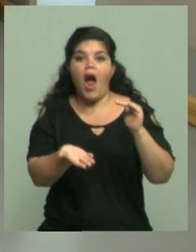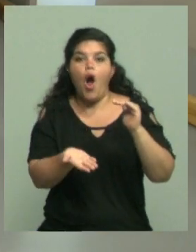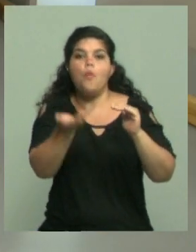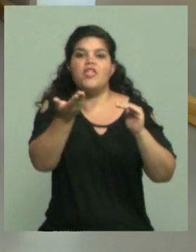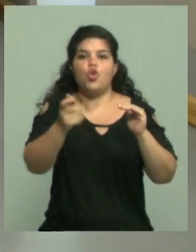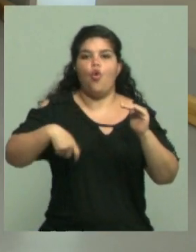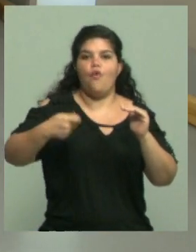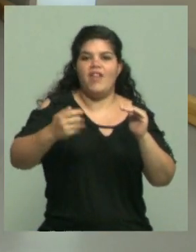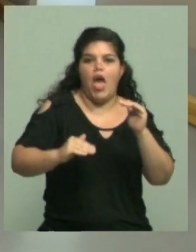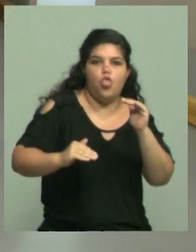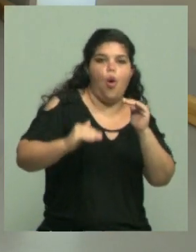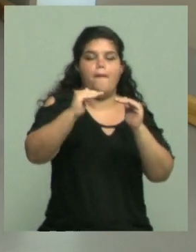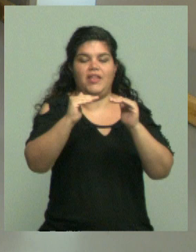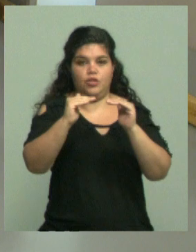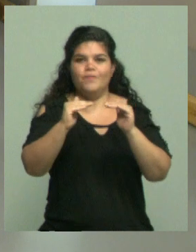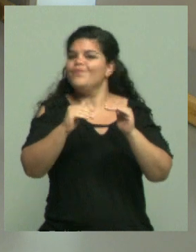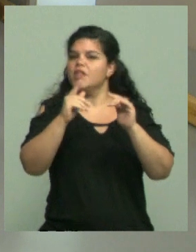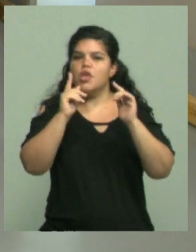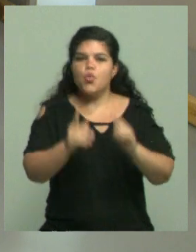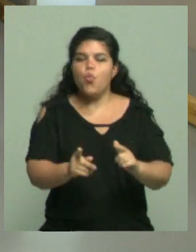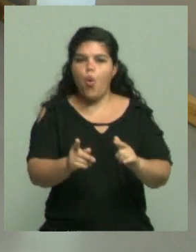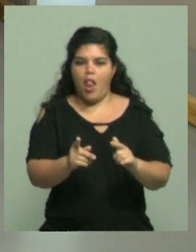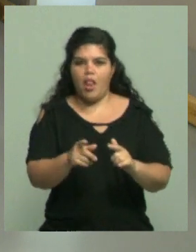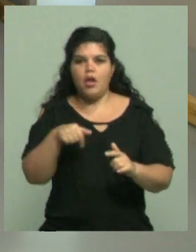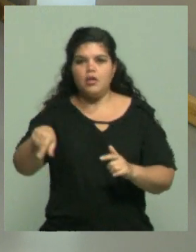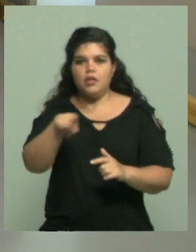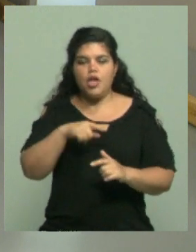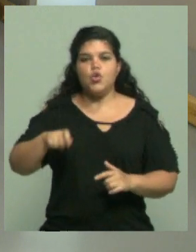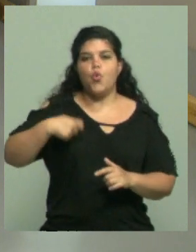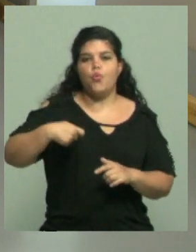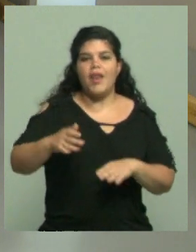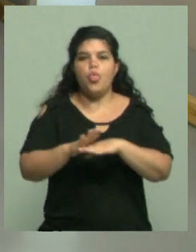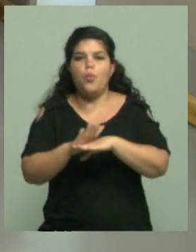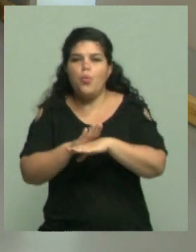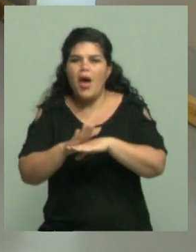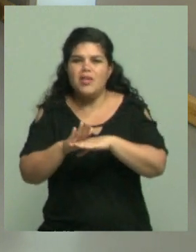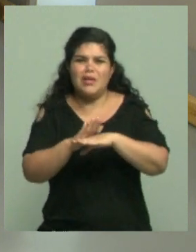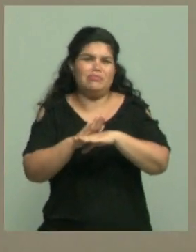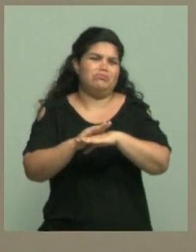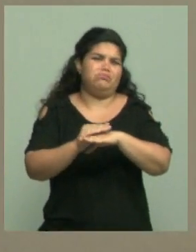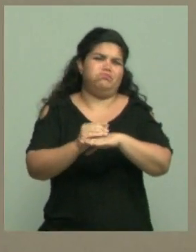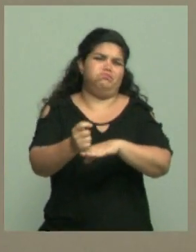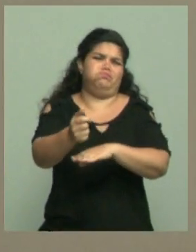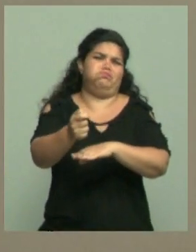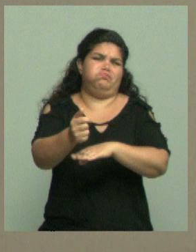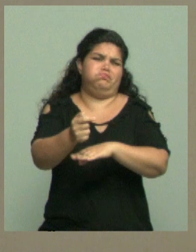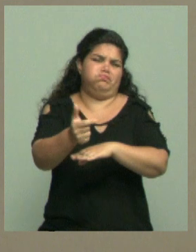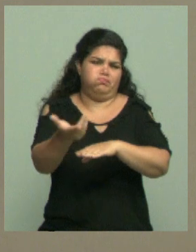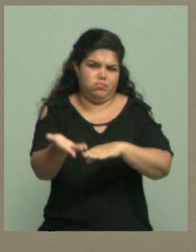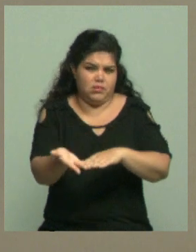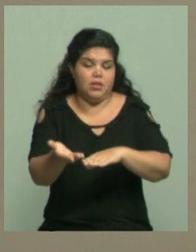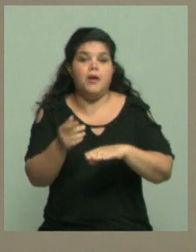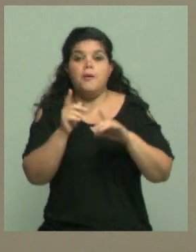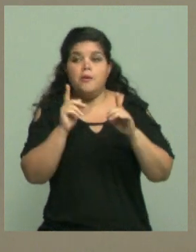bueno, la base, seguimos teniendo una base baja, ¿no? Que por más que el aumento sea acorde a la inflación, la base es baja y al mismo tiempo hay números